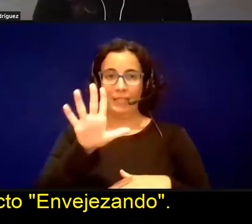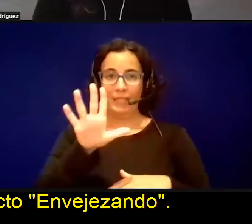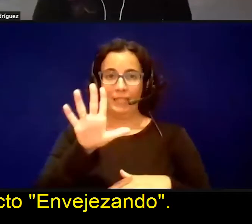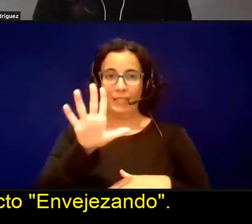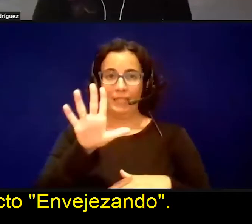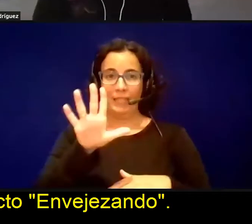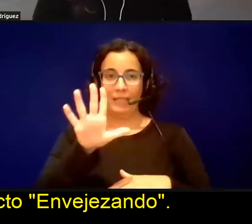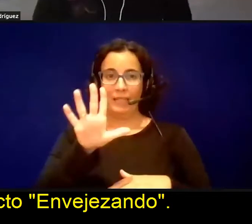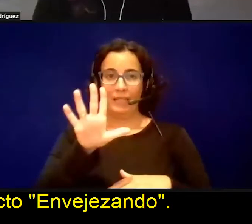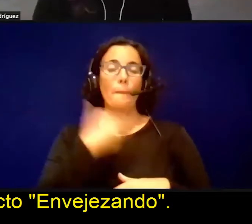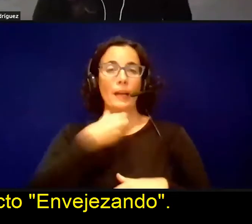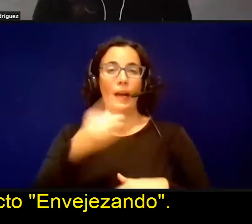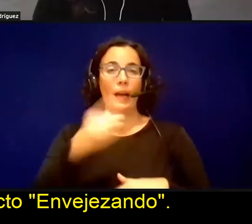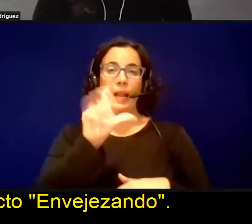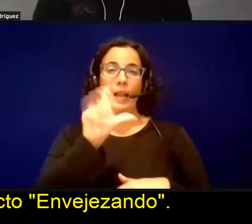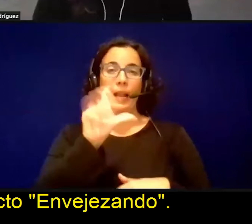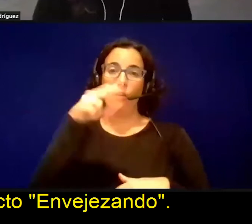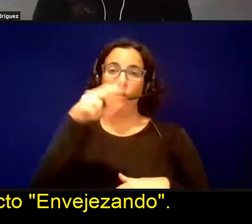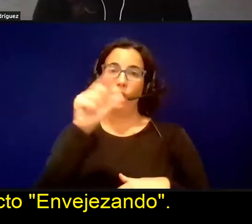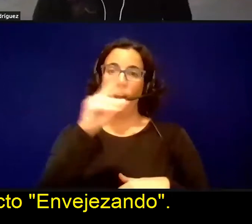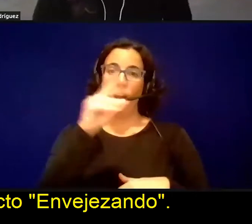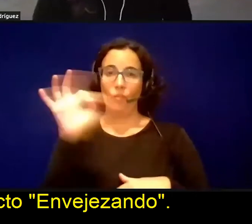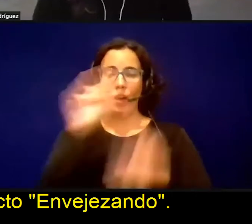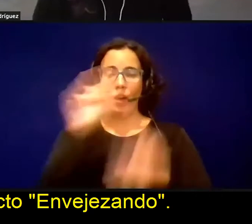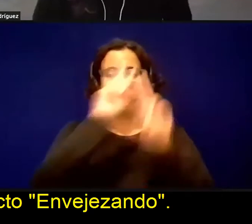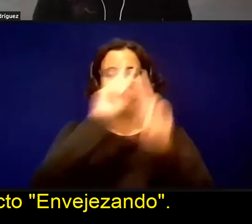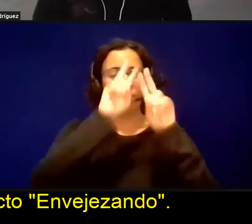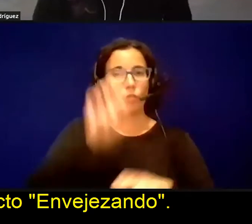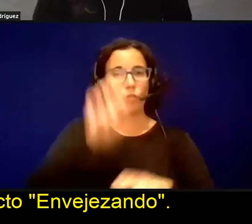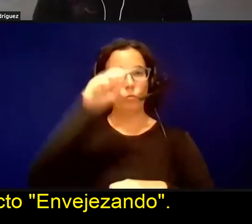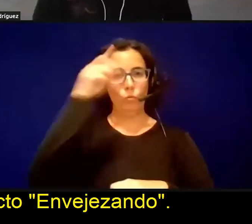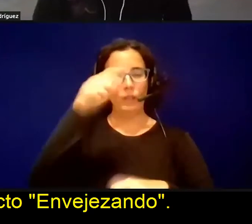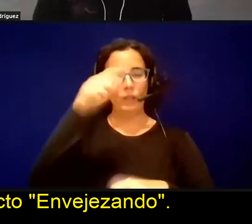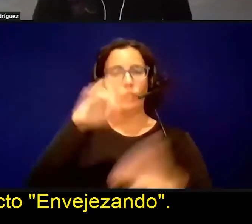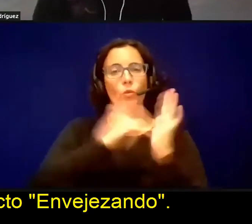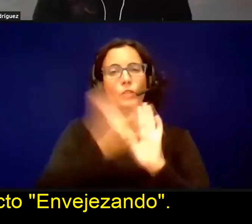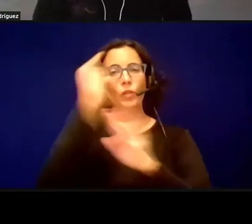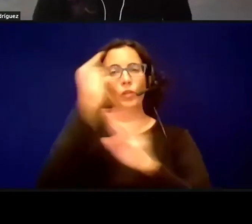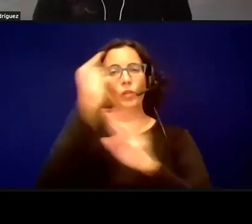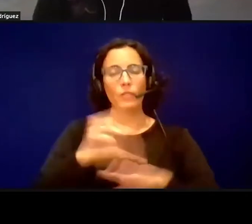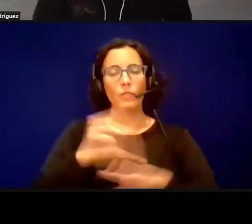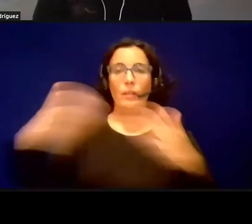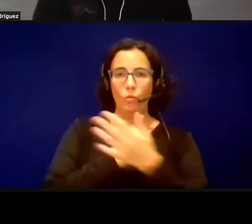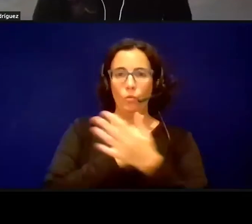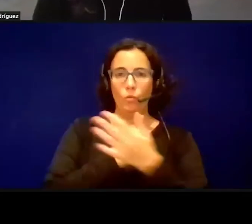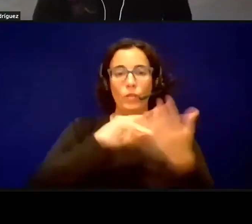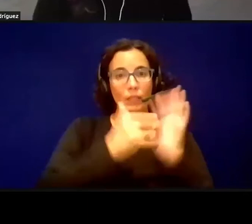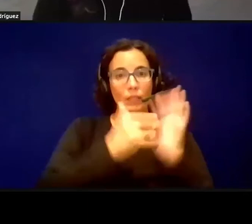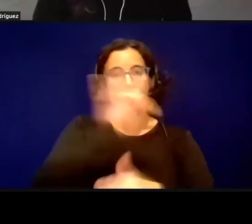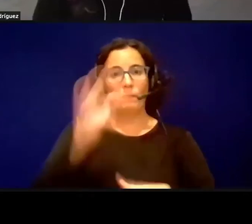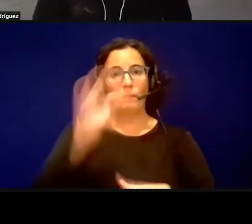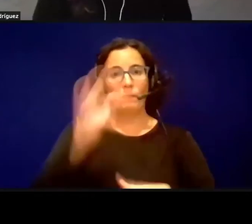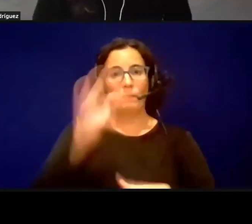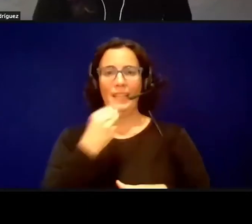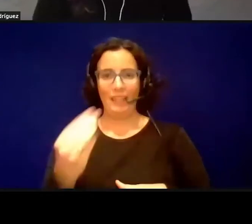a investigadores y creadores culturales con el proyecto Envejezando, Diseño para Todos, Arquitectura y Tercera Edad, que propone una